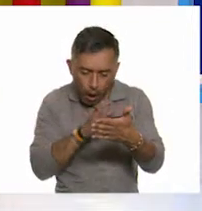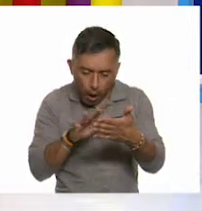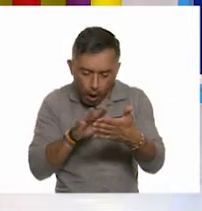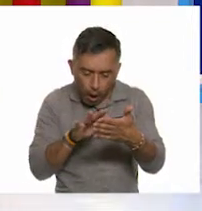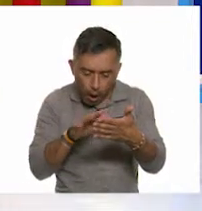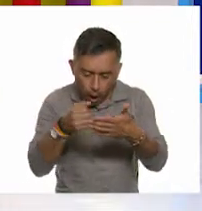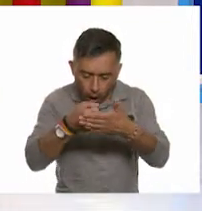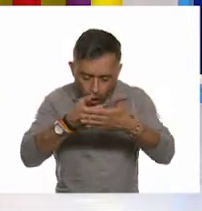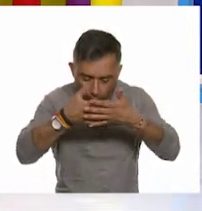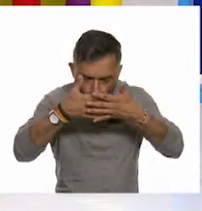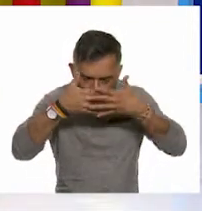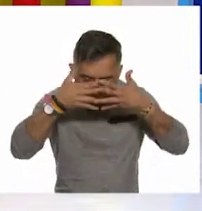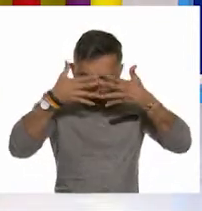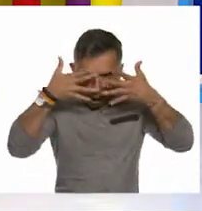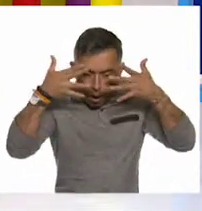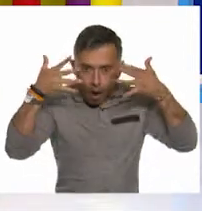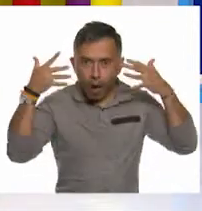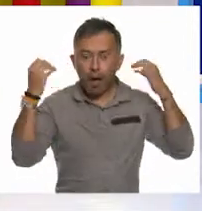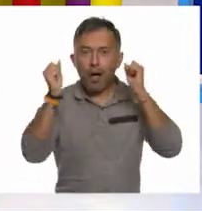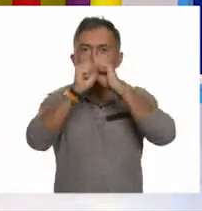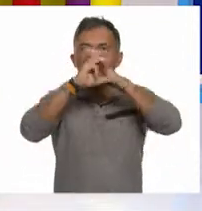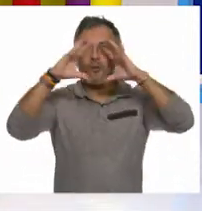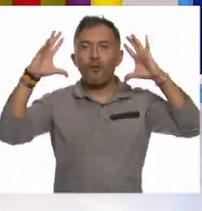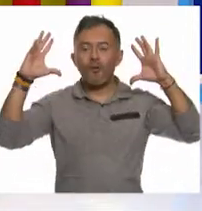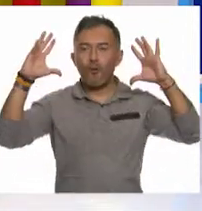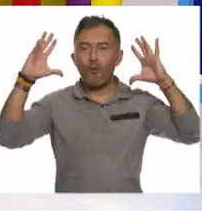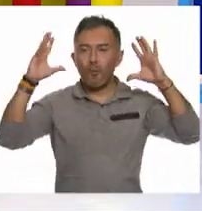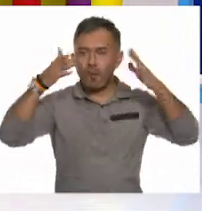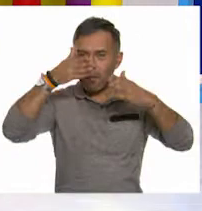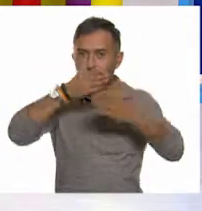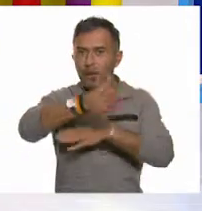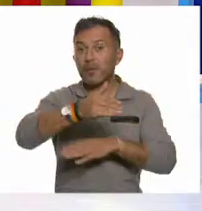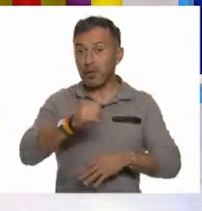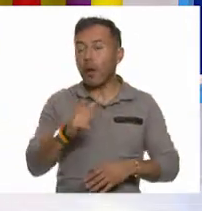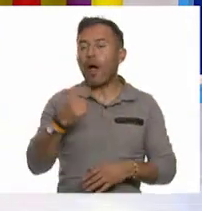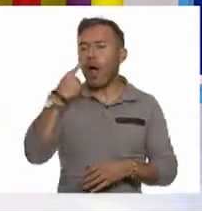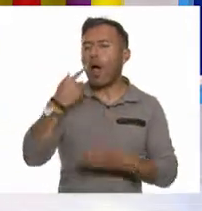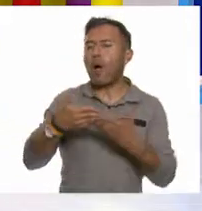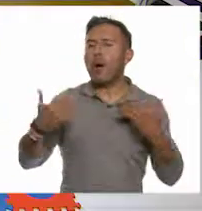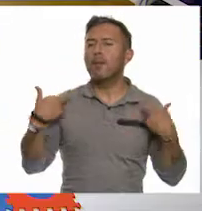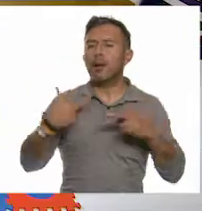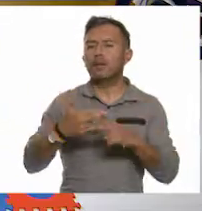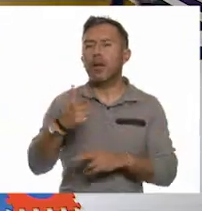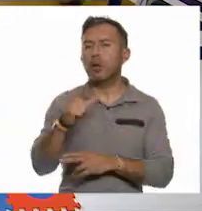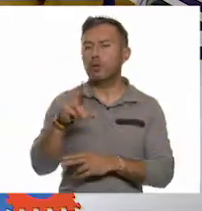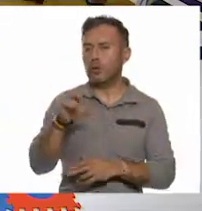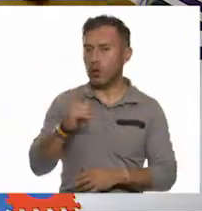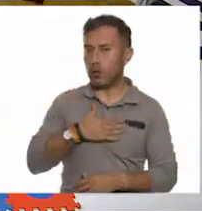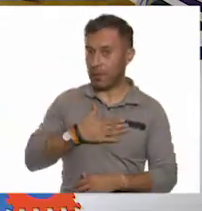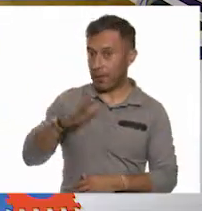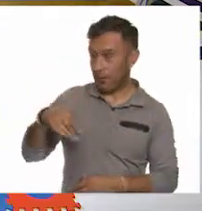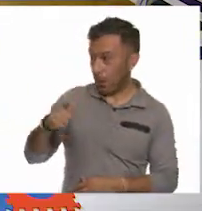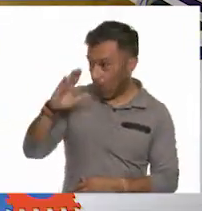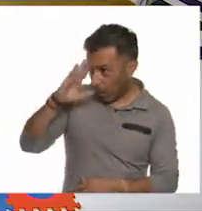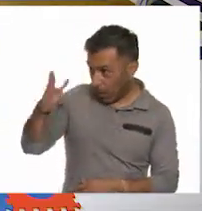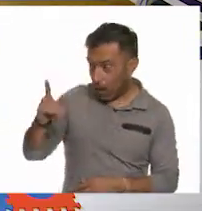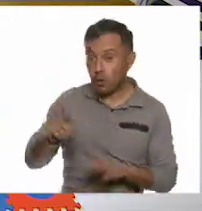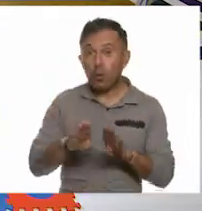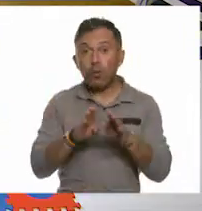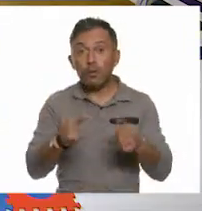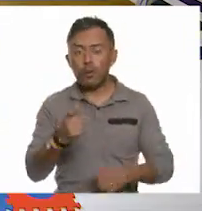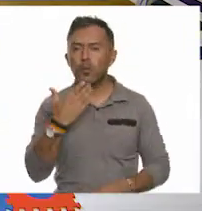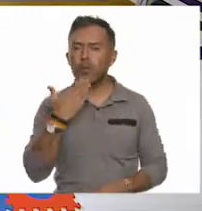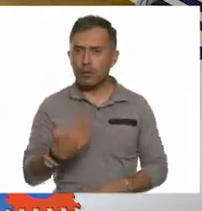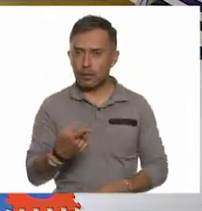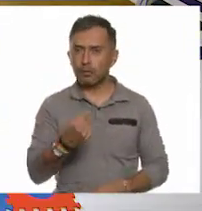abrimos mundos. Y para eso vamos a hablarle a la maestra Lucero. Hola, maestra. Hola, Mariana, ¿cómo estás? Muy bien. Ay,